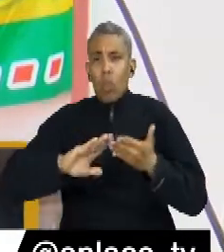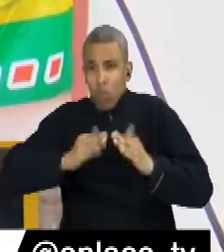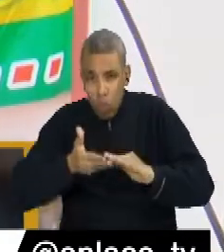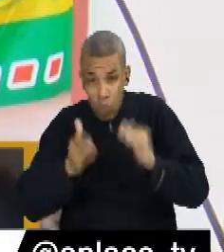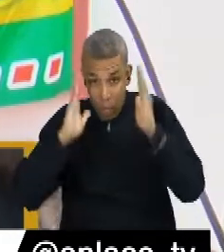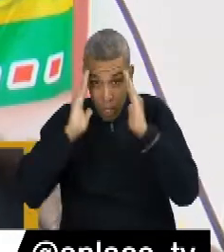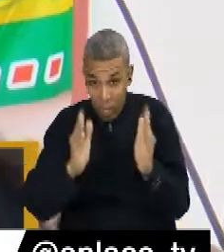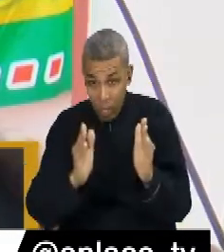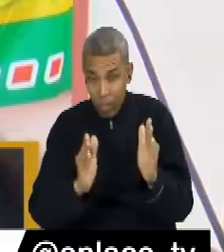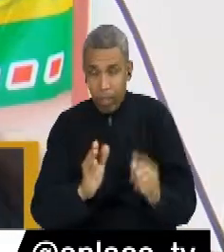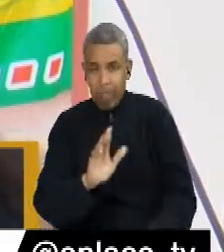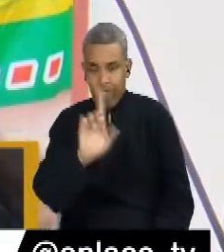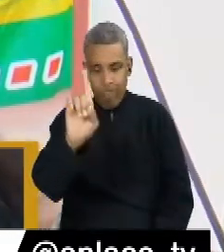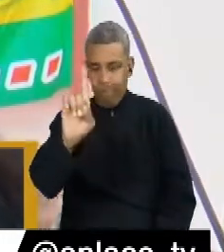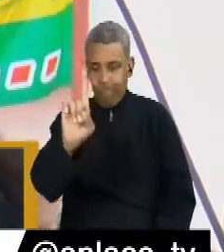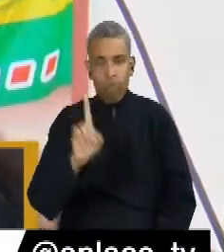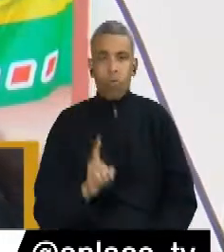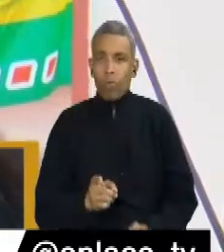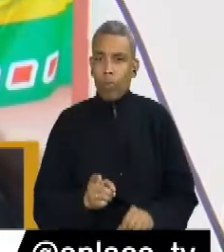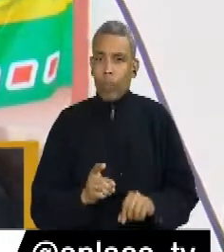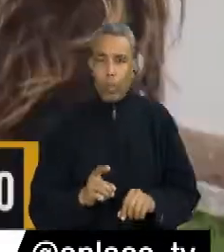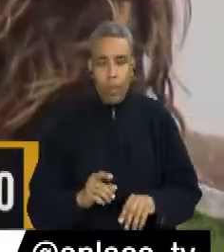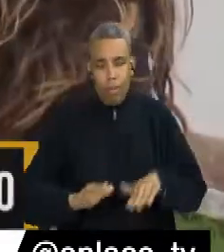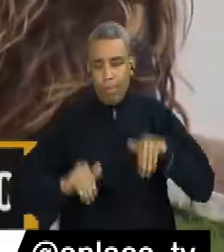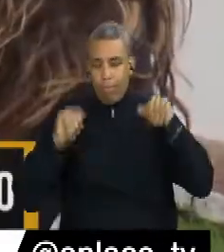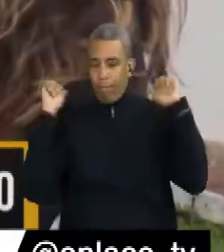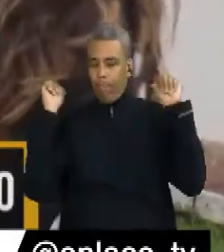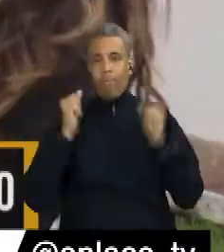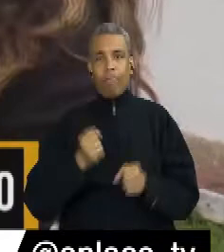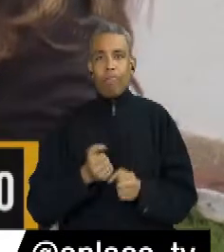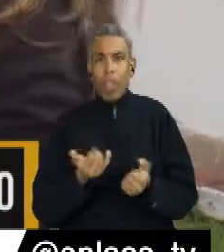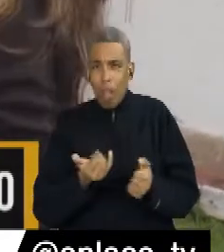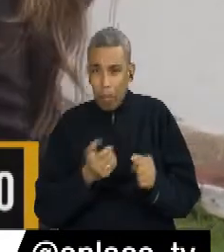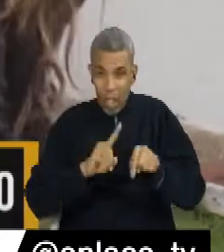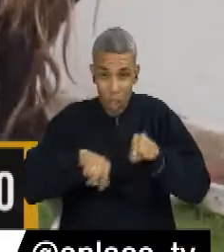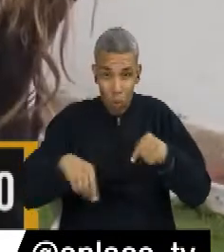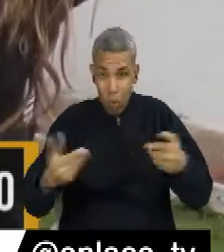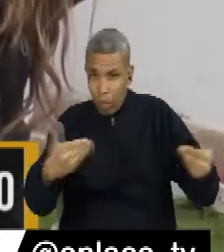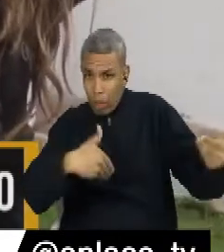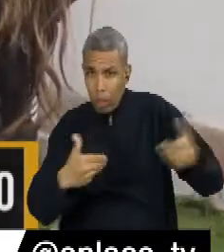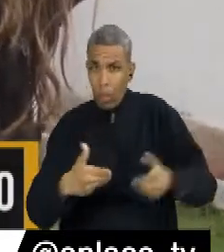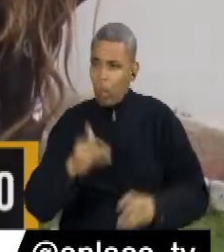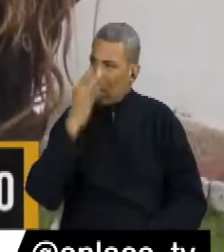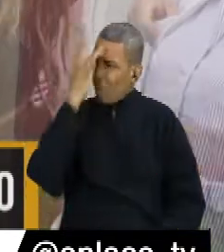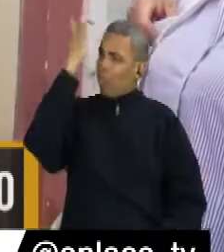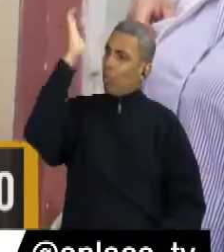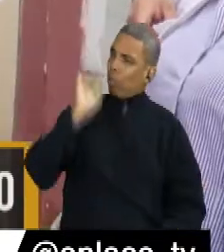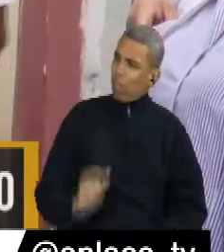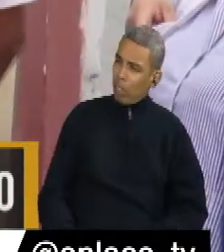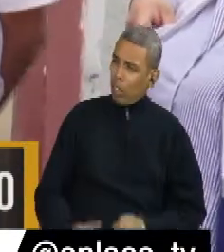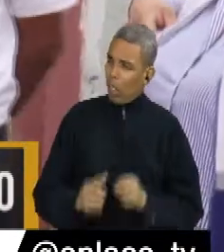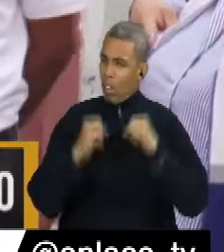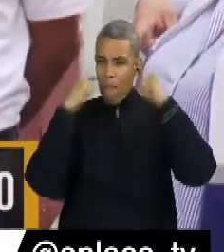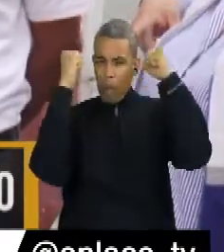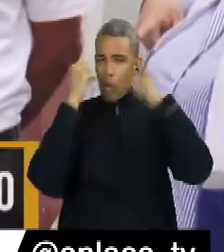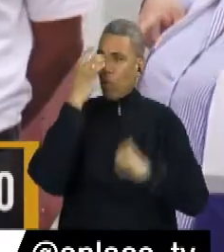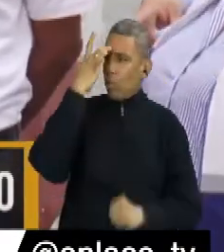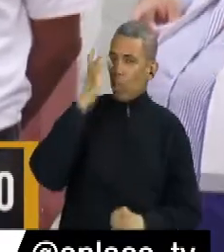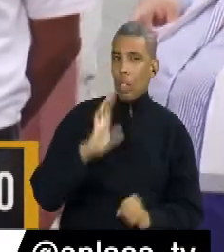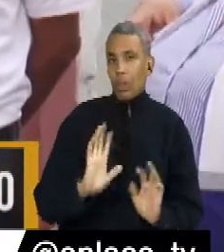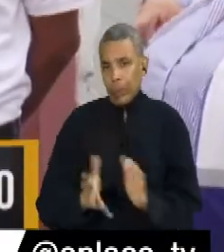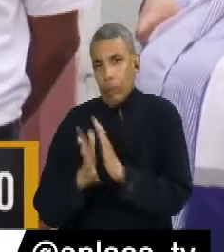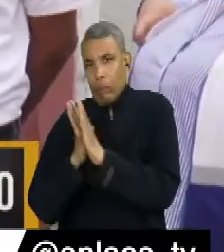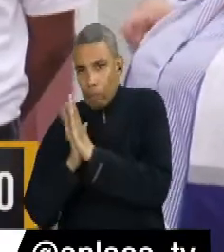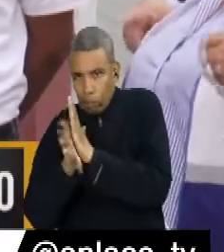un ejercicio permanente con los usuarios de persuasión y de informarle de qué se trata nuestra lucha, de qué